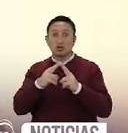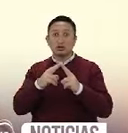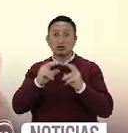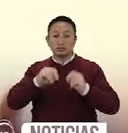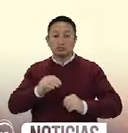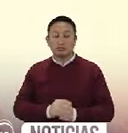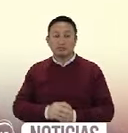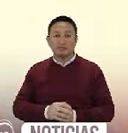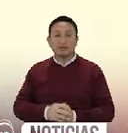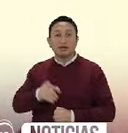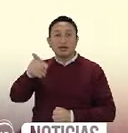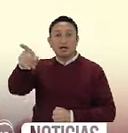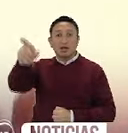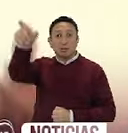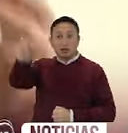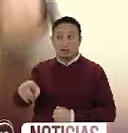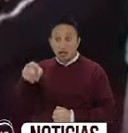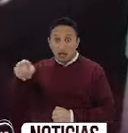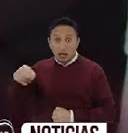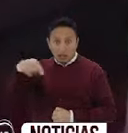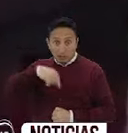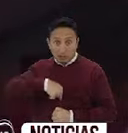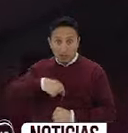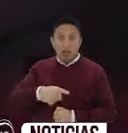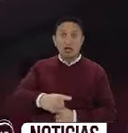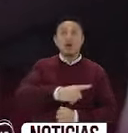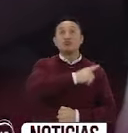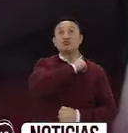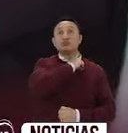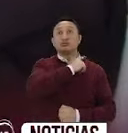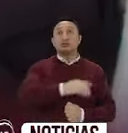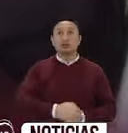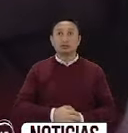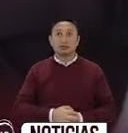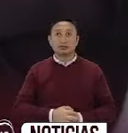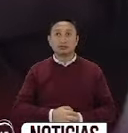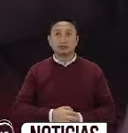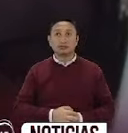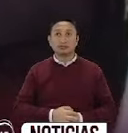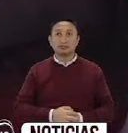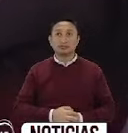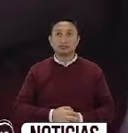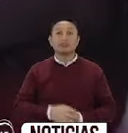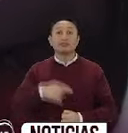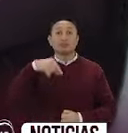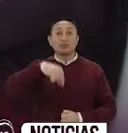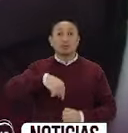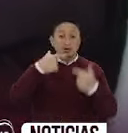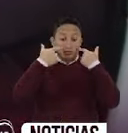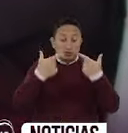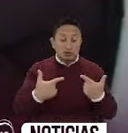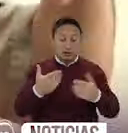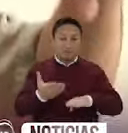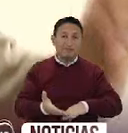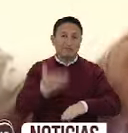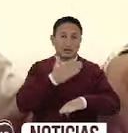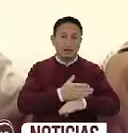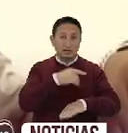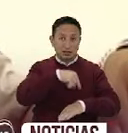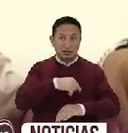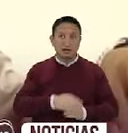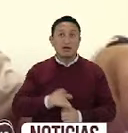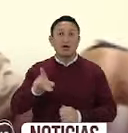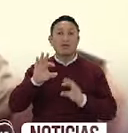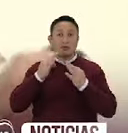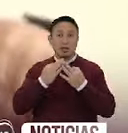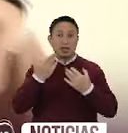indica de que esta fue una de las personas que participó en el evento. Se encontraba custodiándole porque ya habían tomado contacto con